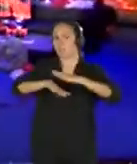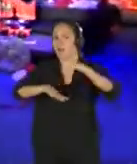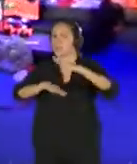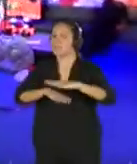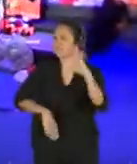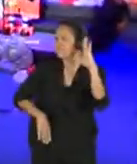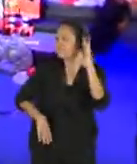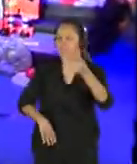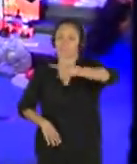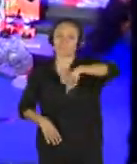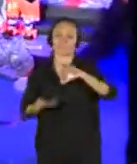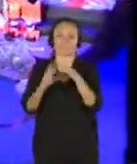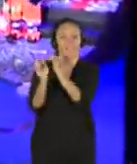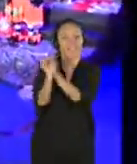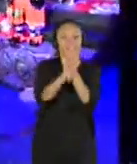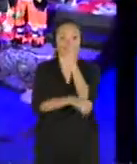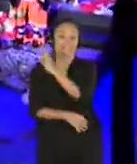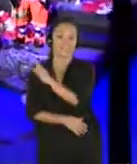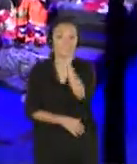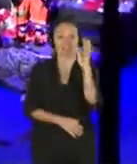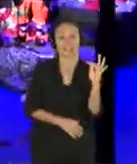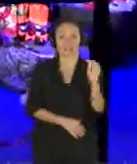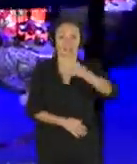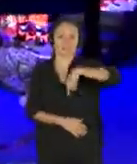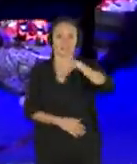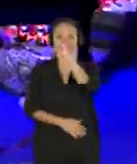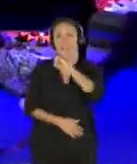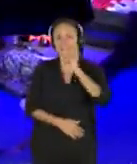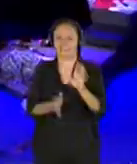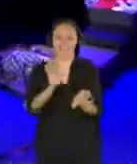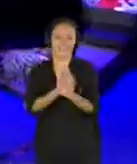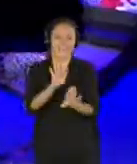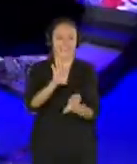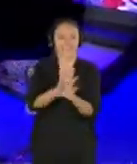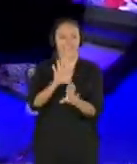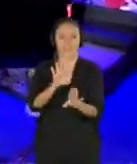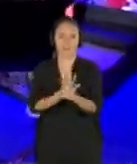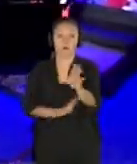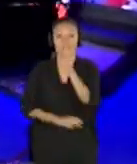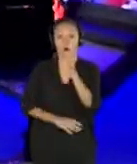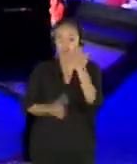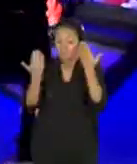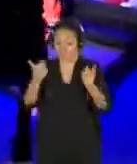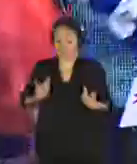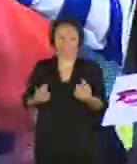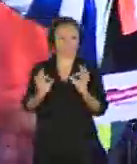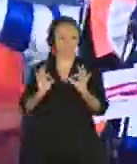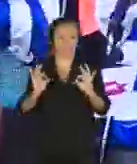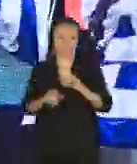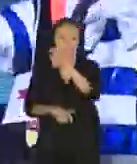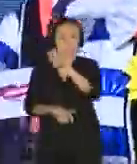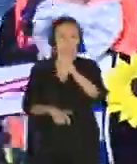compás, somos los Tricky Traque. Cantaremos sin parar, porque soy así, nadie